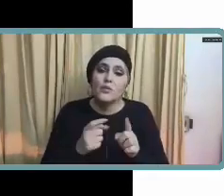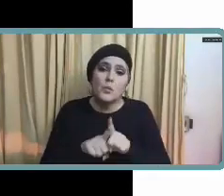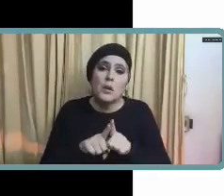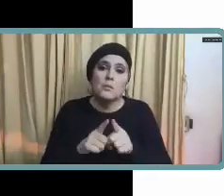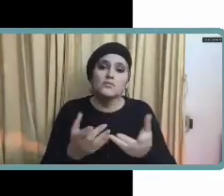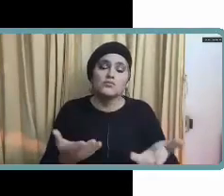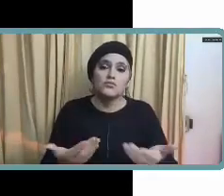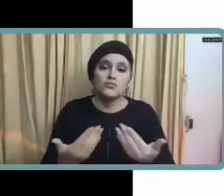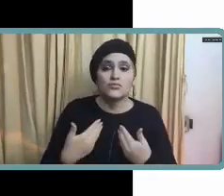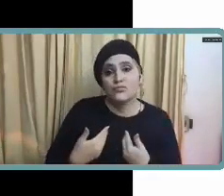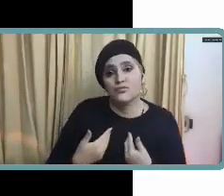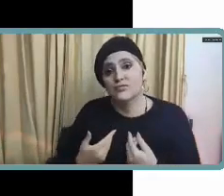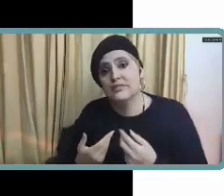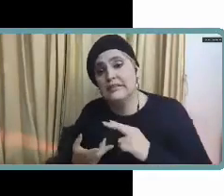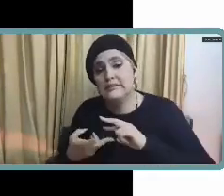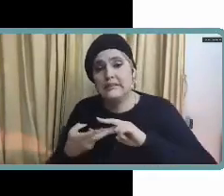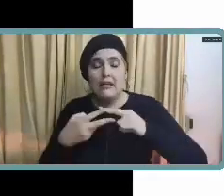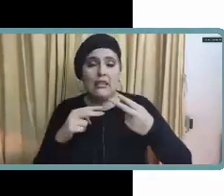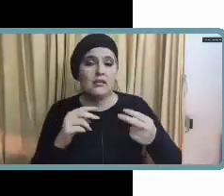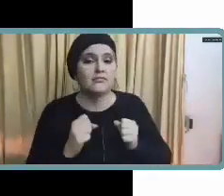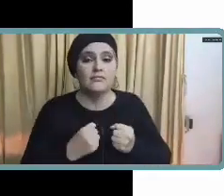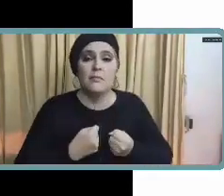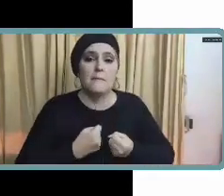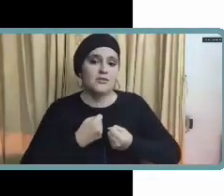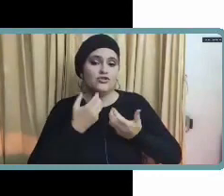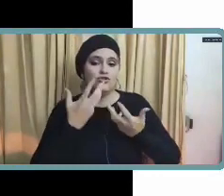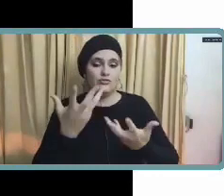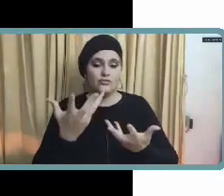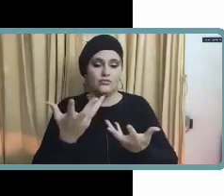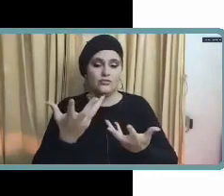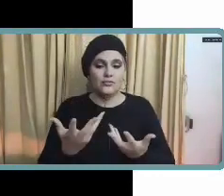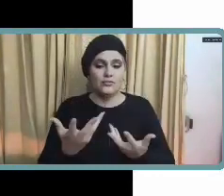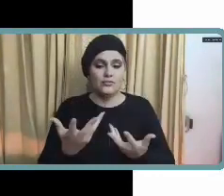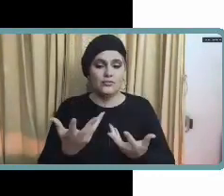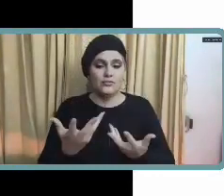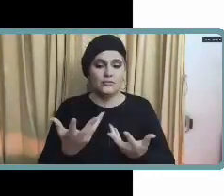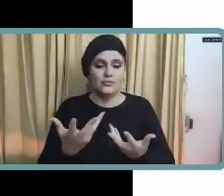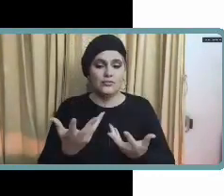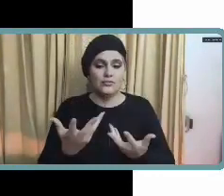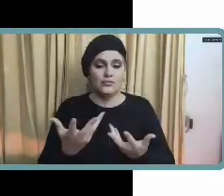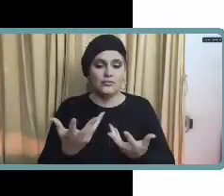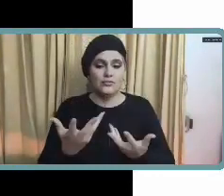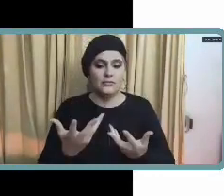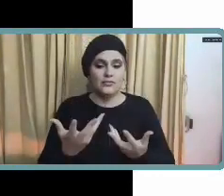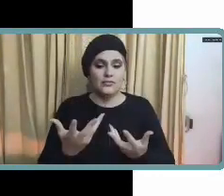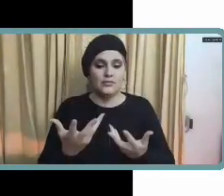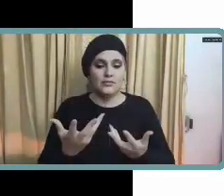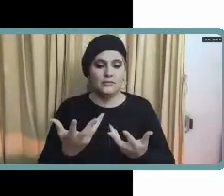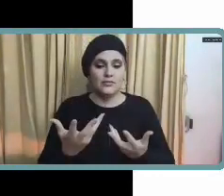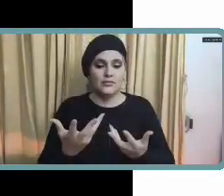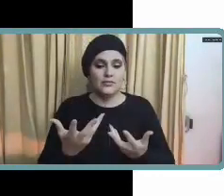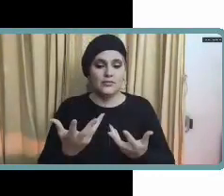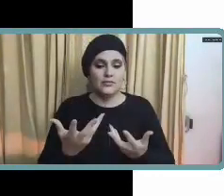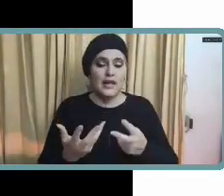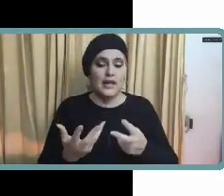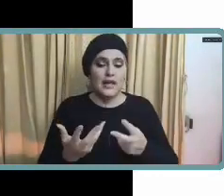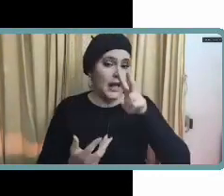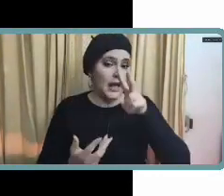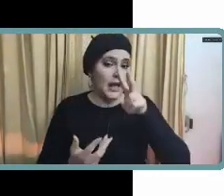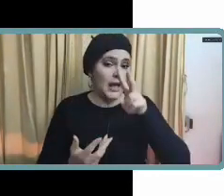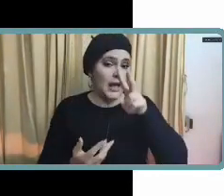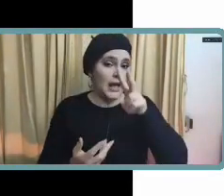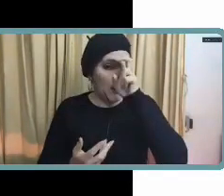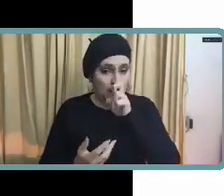genes. Los gemelos dicigotos, que son los que no comparten el 100% de los genes, van a tener una concordancia más baja, de 53